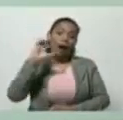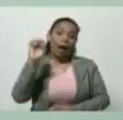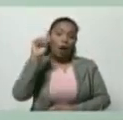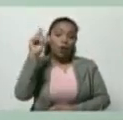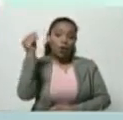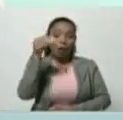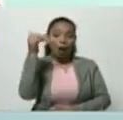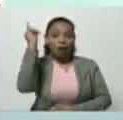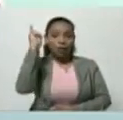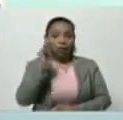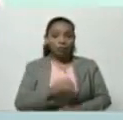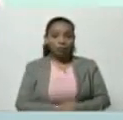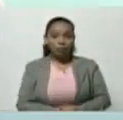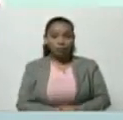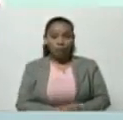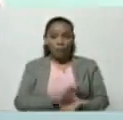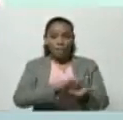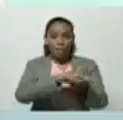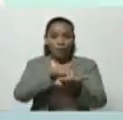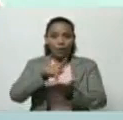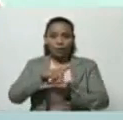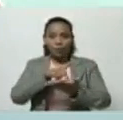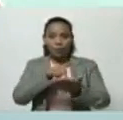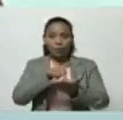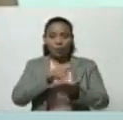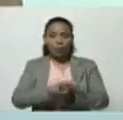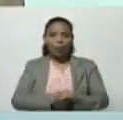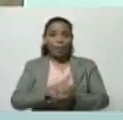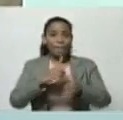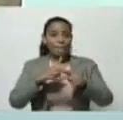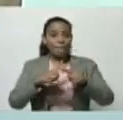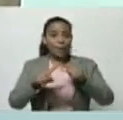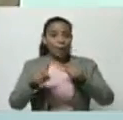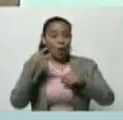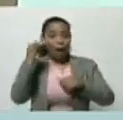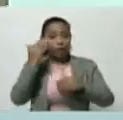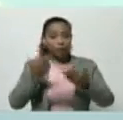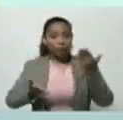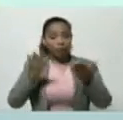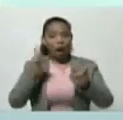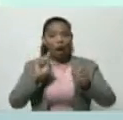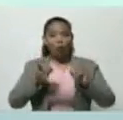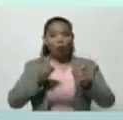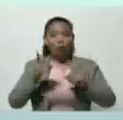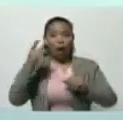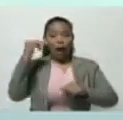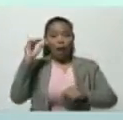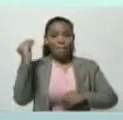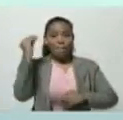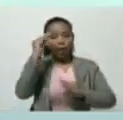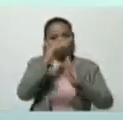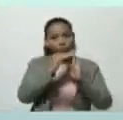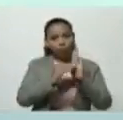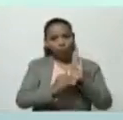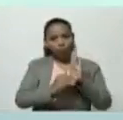tiene participación, pero compensa entonces con algunos que tuvieron un poco más bajo.